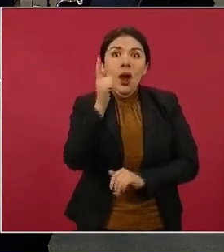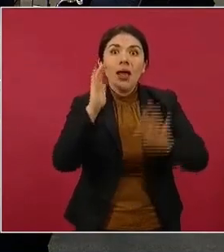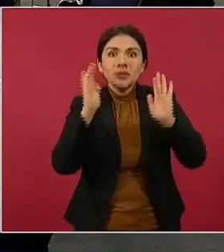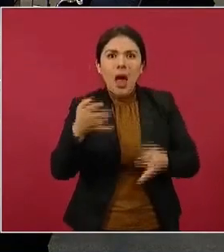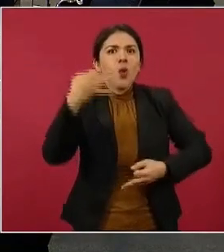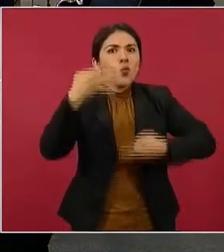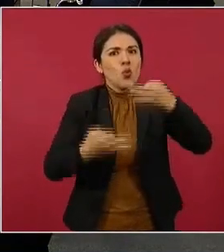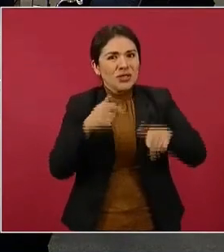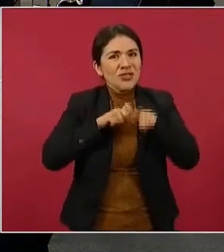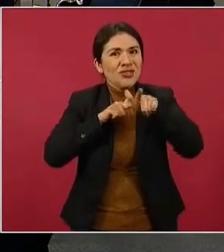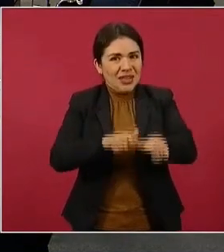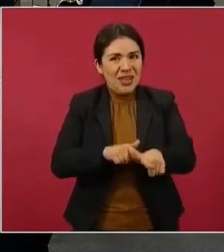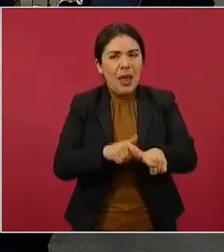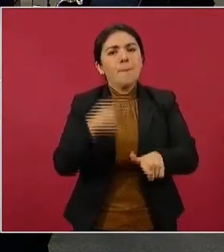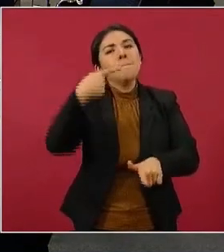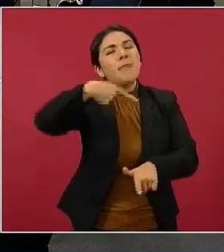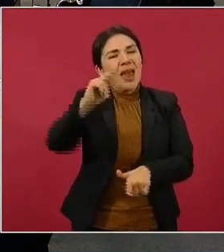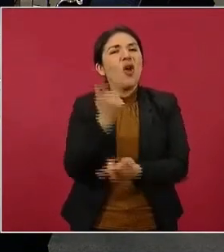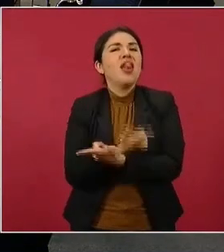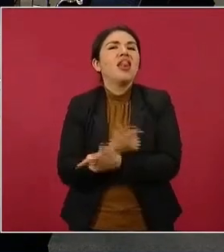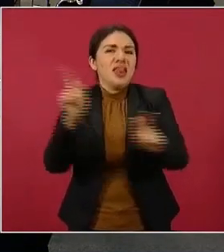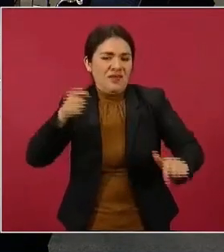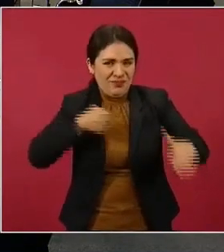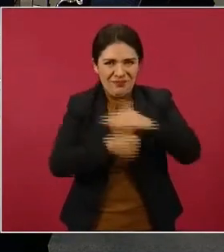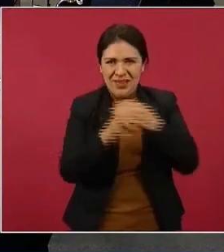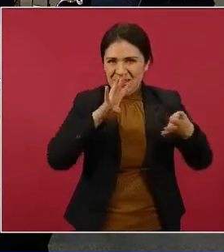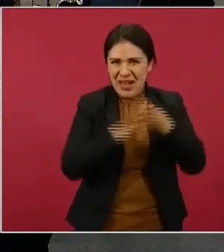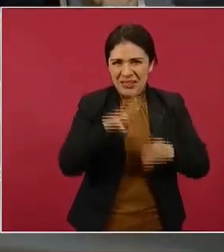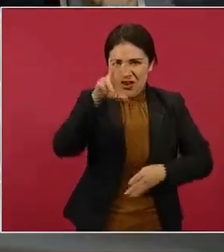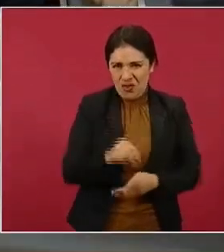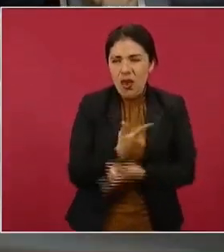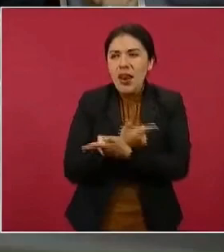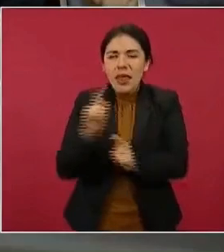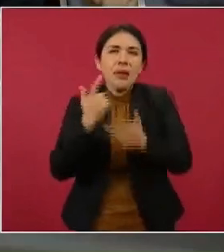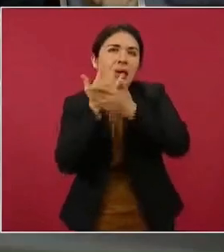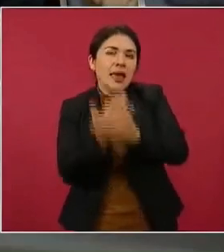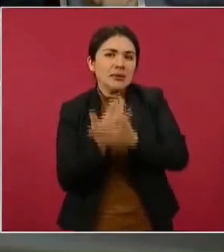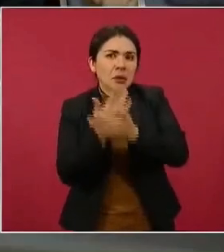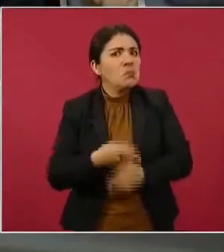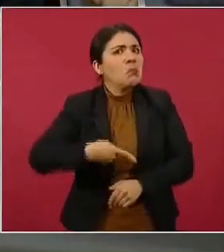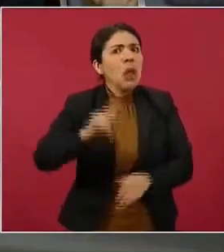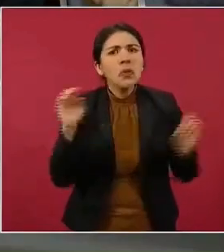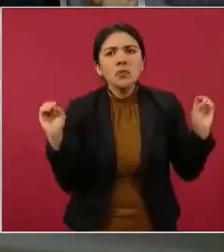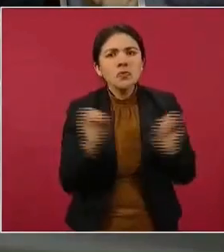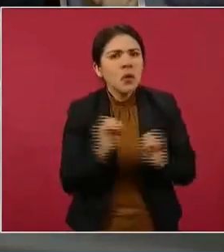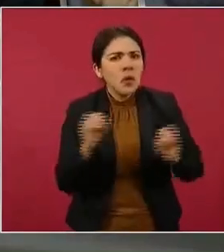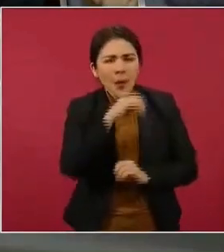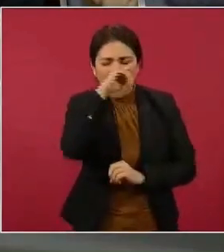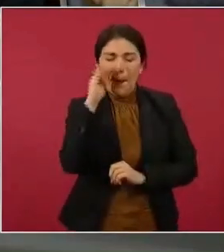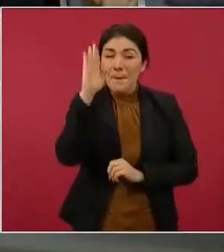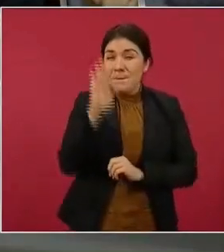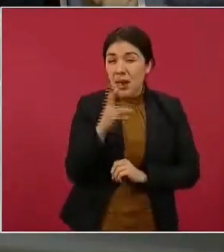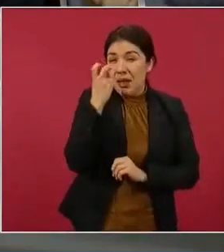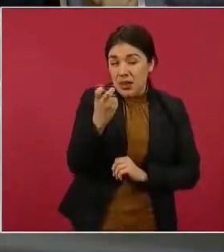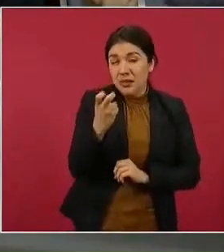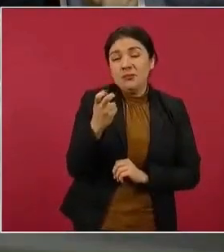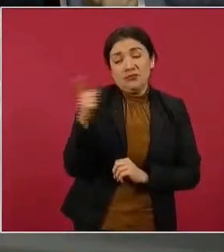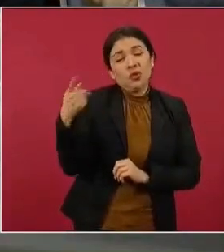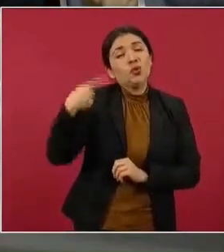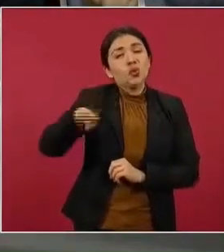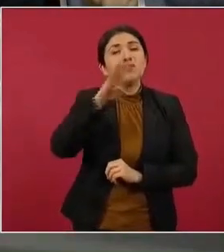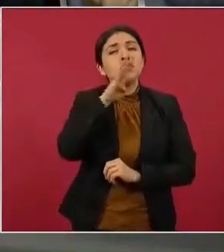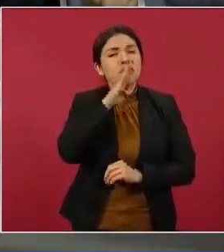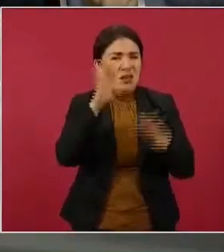su juicio en libertad. Sin embargo, no sucedió así. Todo parece indicar, y eso es lo que ha comentado la propia